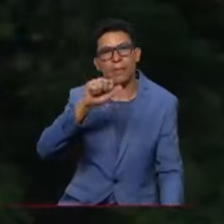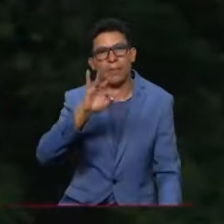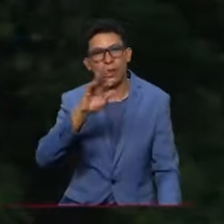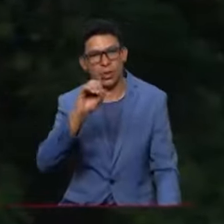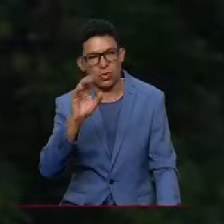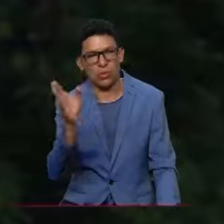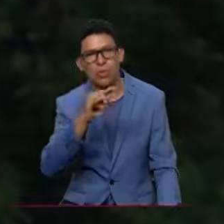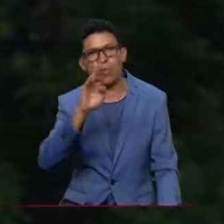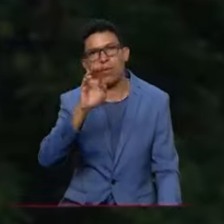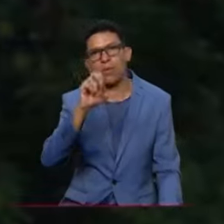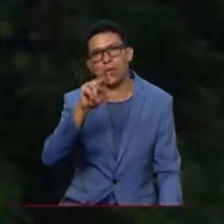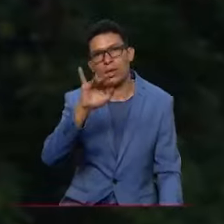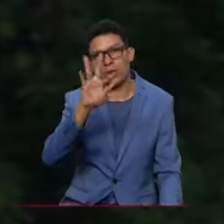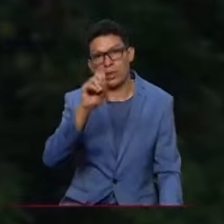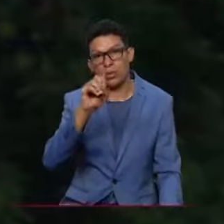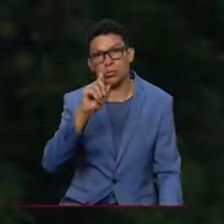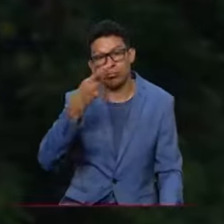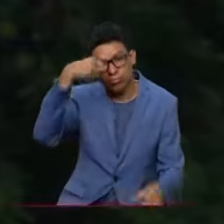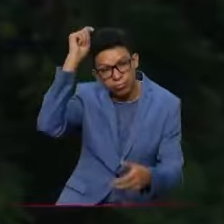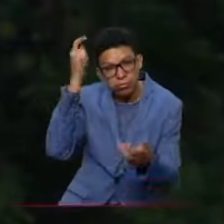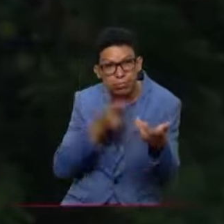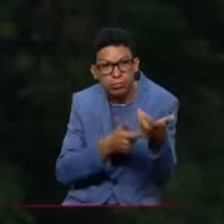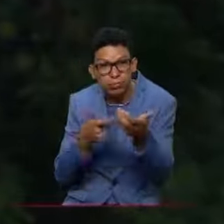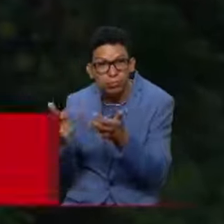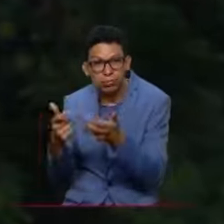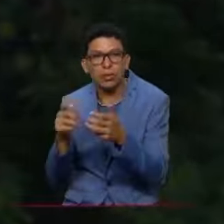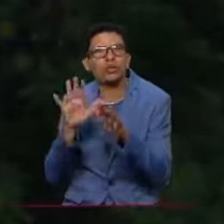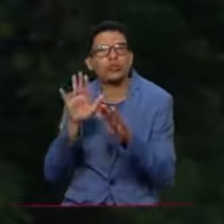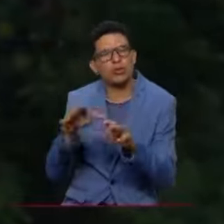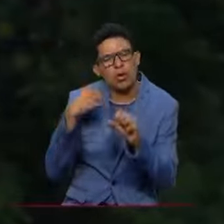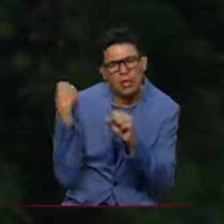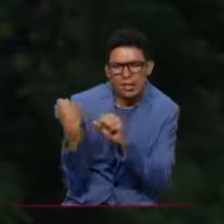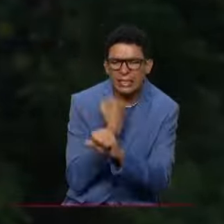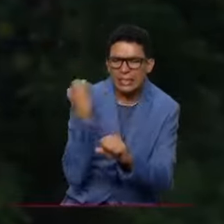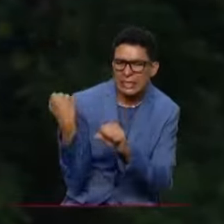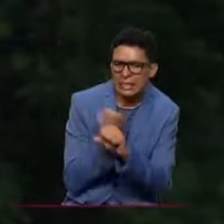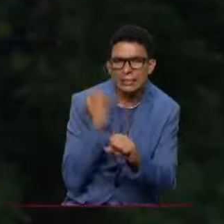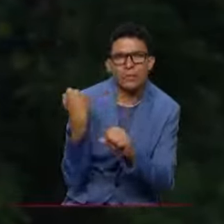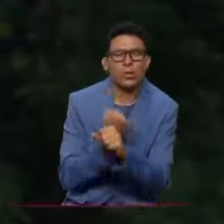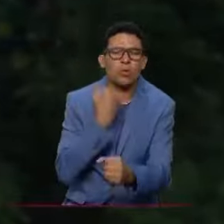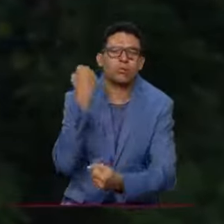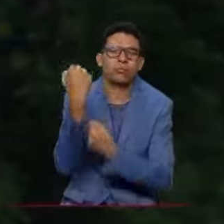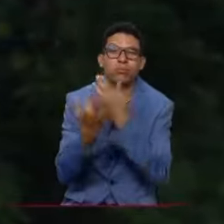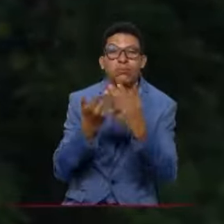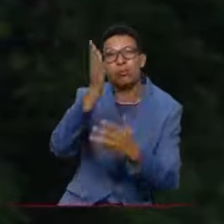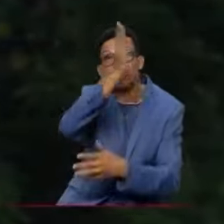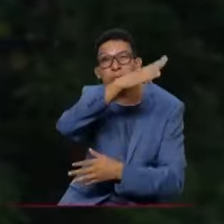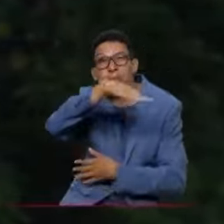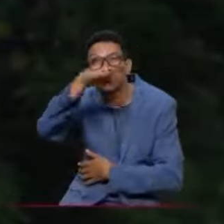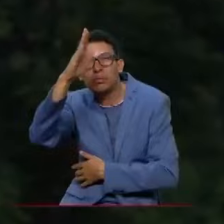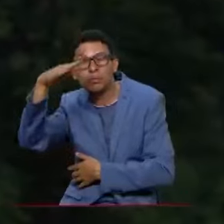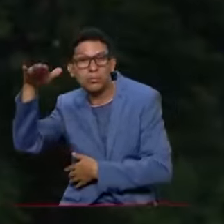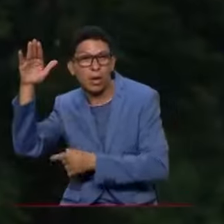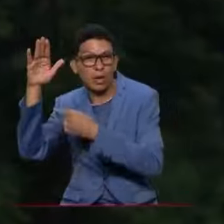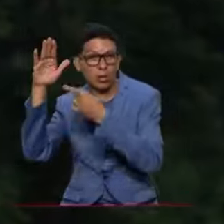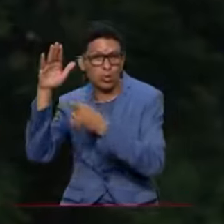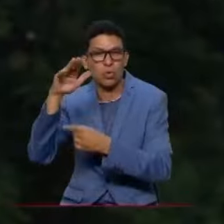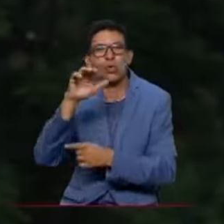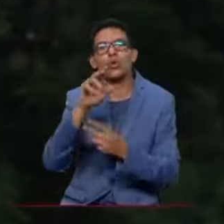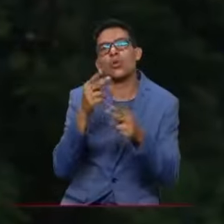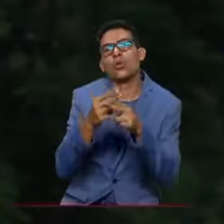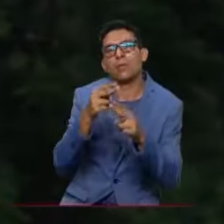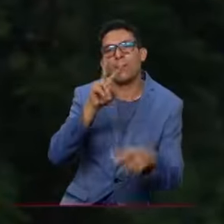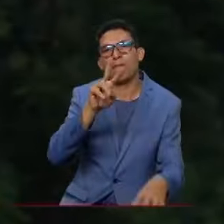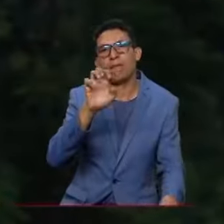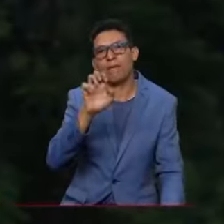los bomberos y el personal de la Fuerza Aérea trabaja para controlar las llamas en la parte alta de Venteaderos y, como usted lo ha